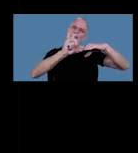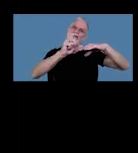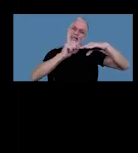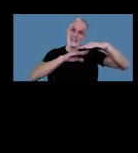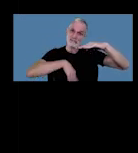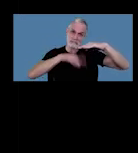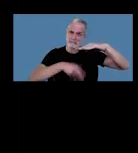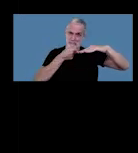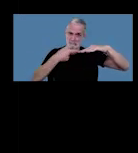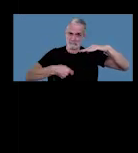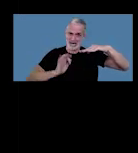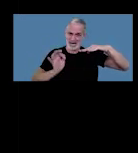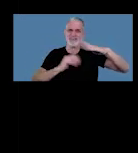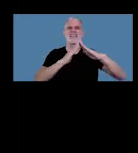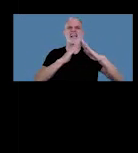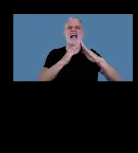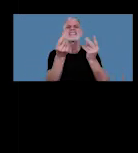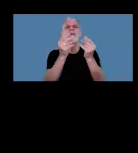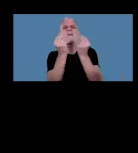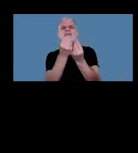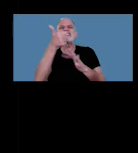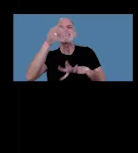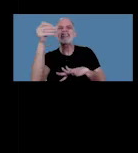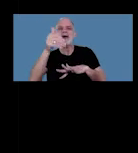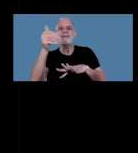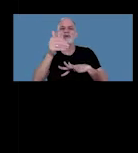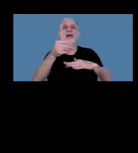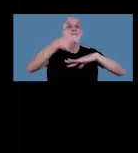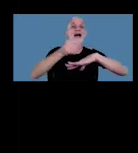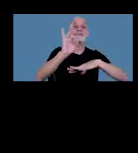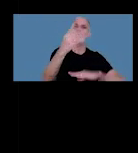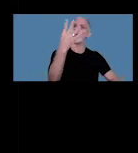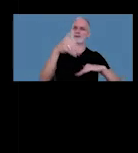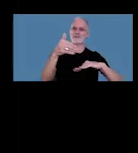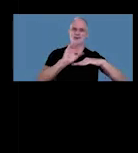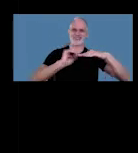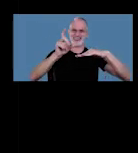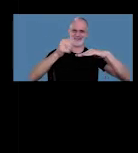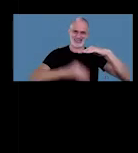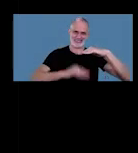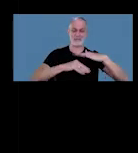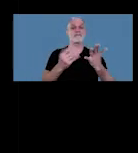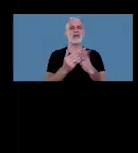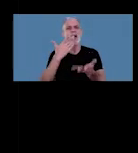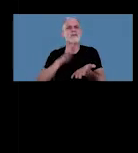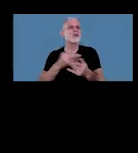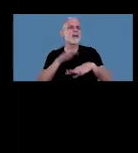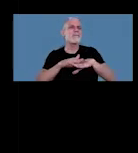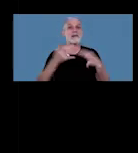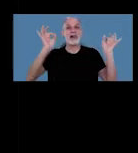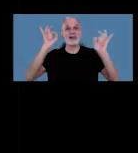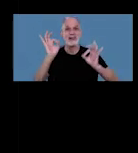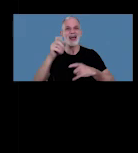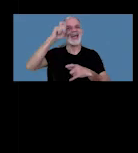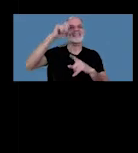con la casa que quedó valuada en 60 millones. Ahora bien, si estamos hablando de mínimo exento, vamos